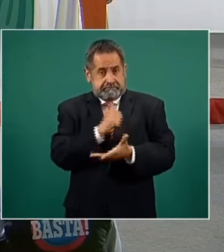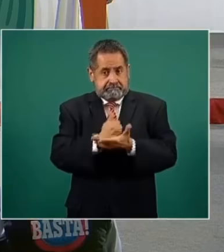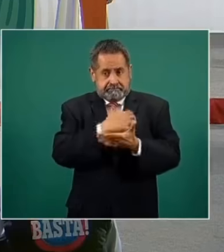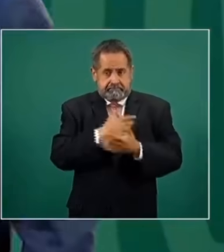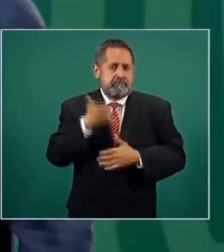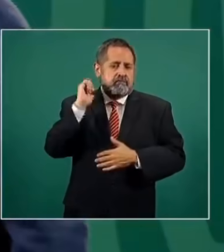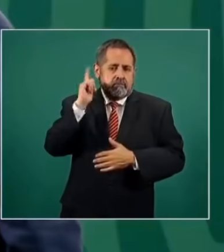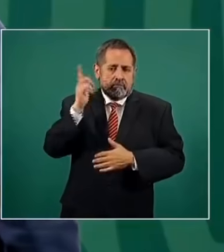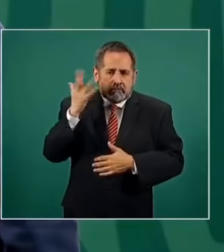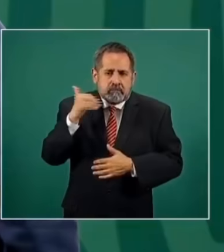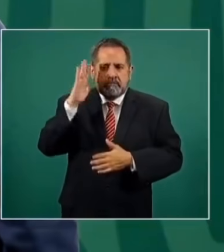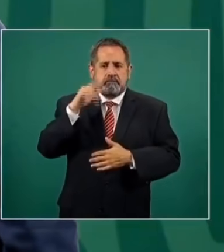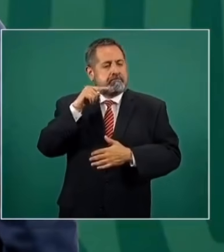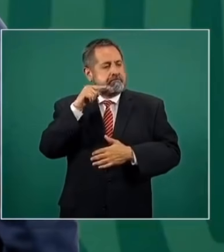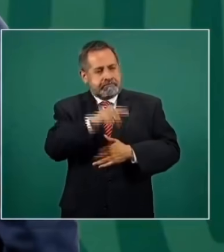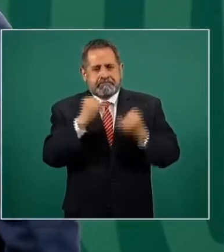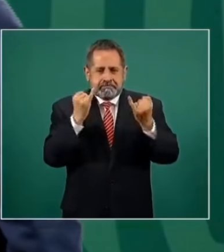existiera un Instituto